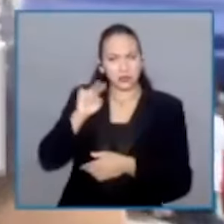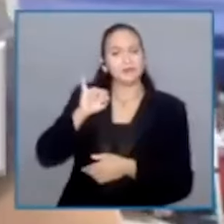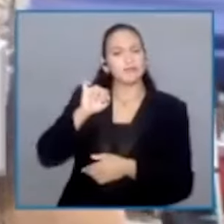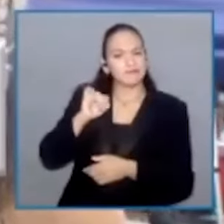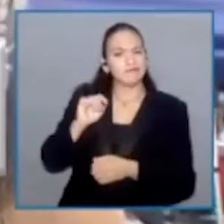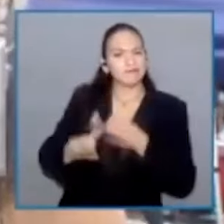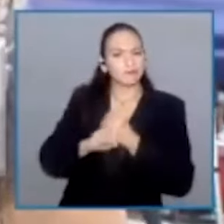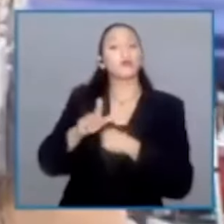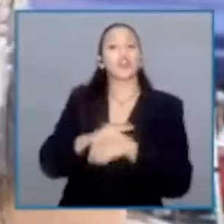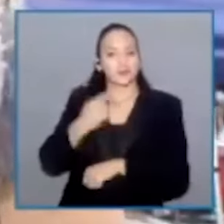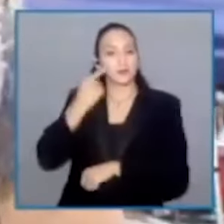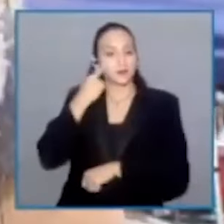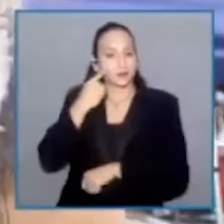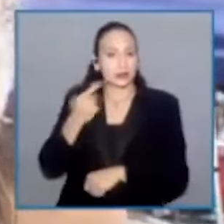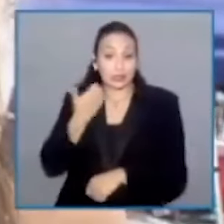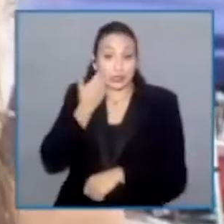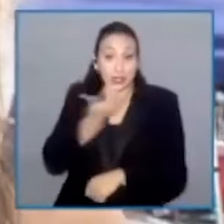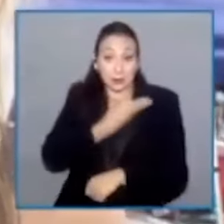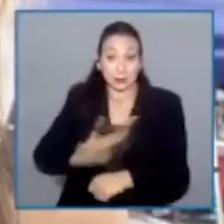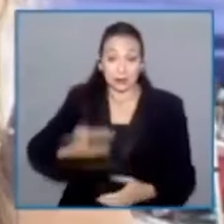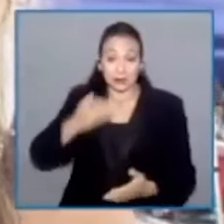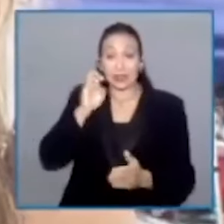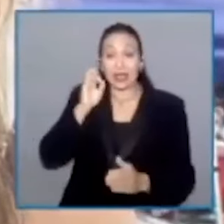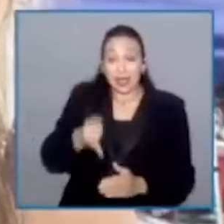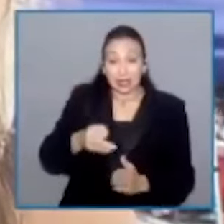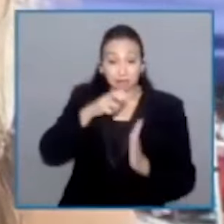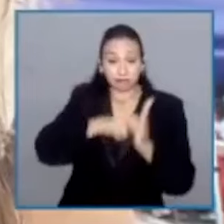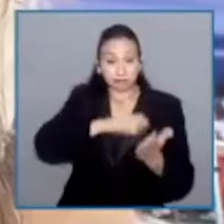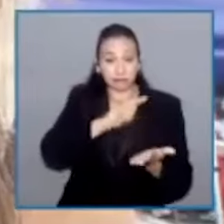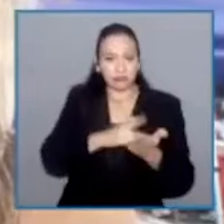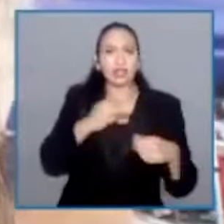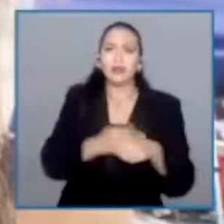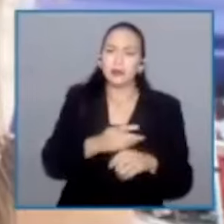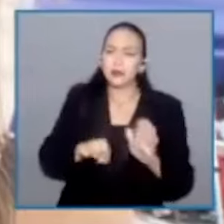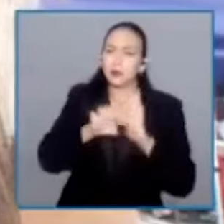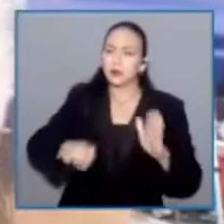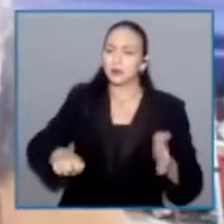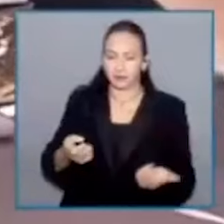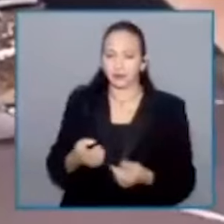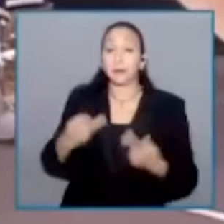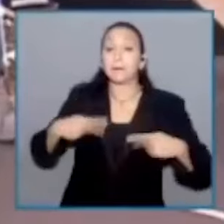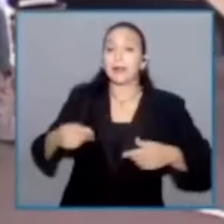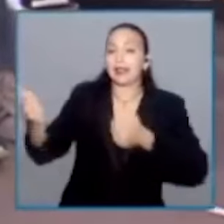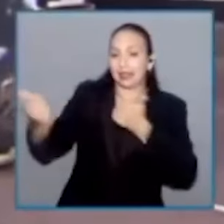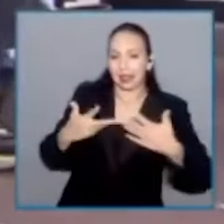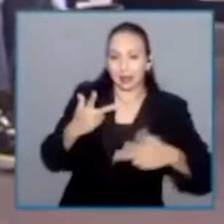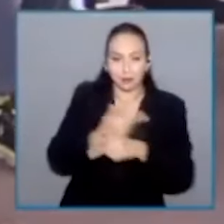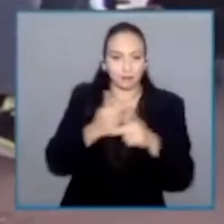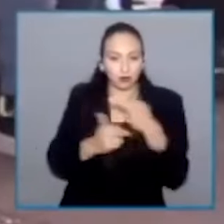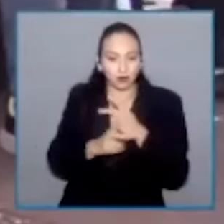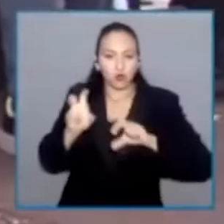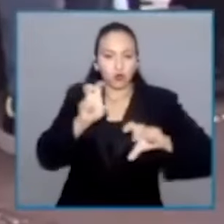está, tal y como lo dice, no va a haber seguridad jurídica para los que invierten en nuestro país. Personal de otros